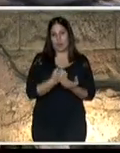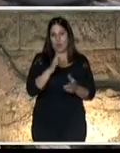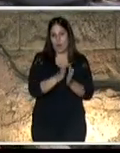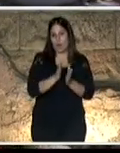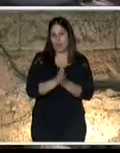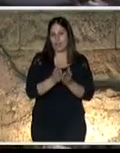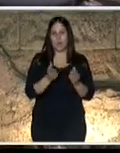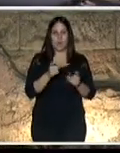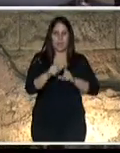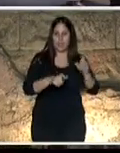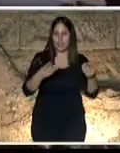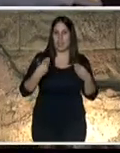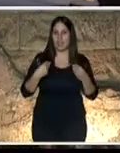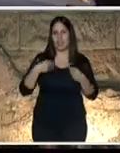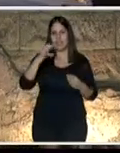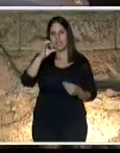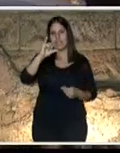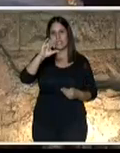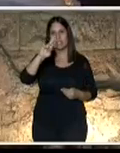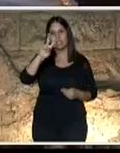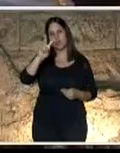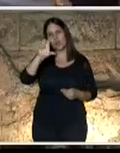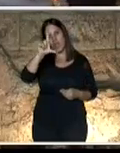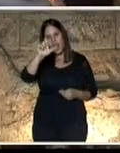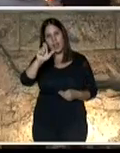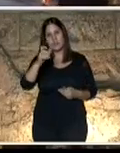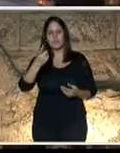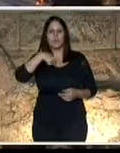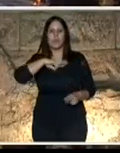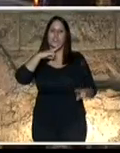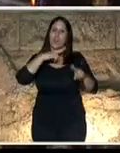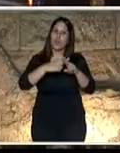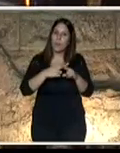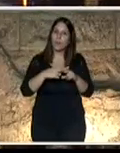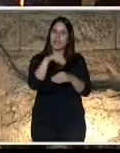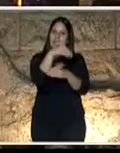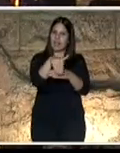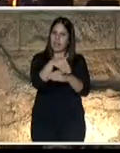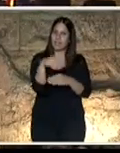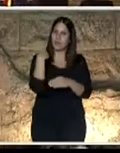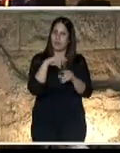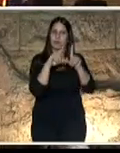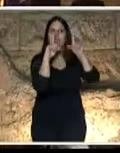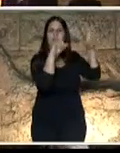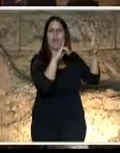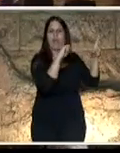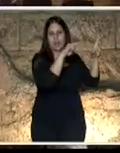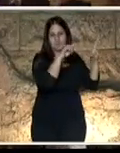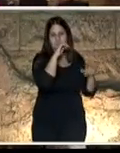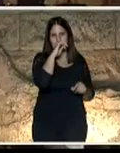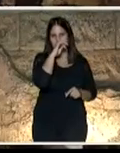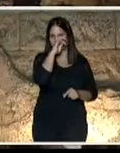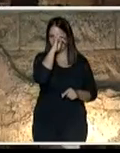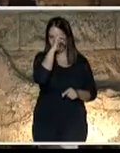distintas autoridades, nuestros nombres se entrelazan en dos calles de este inolvidable pueblo.